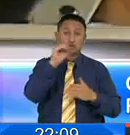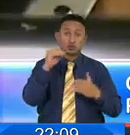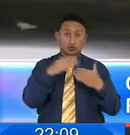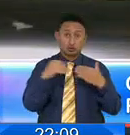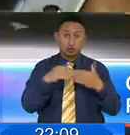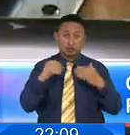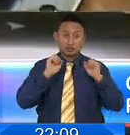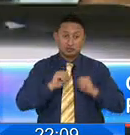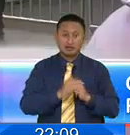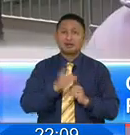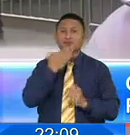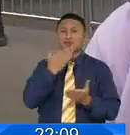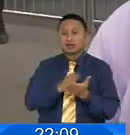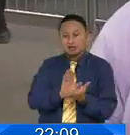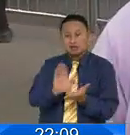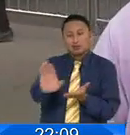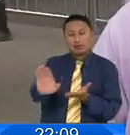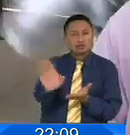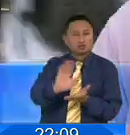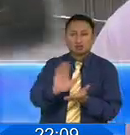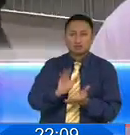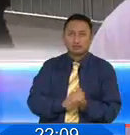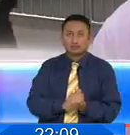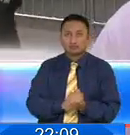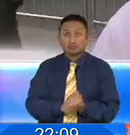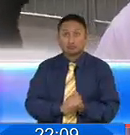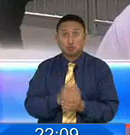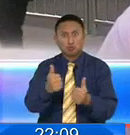de rechazarlo. Excelente, me parece muy